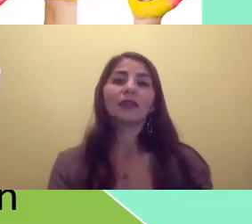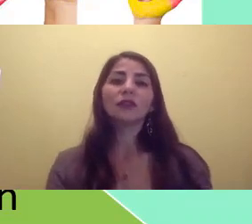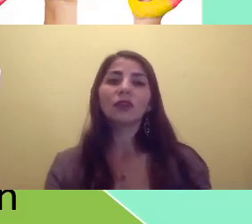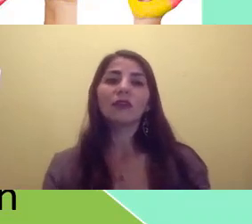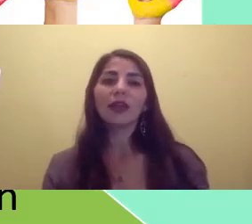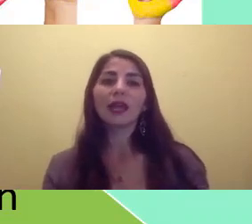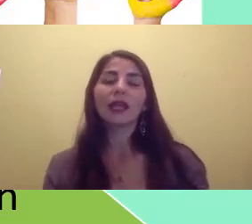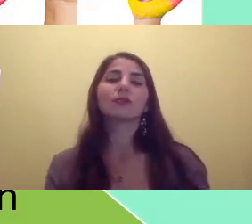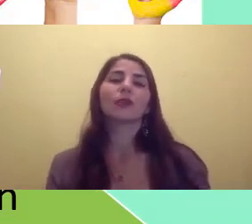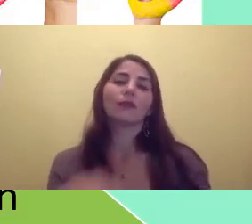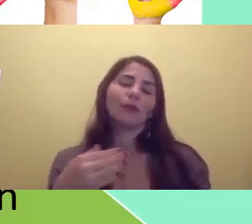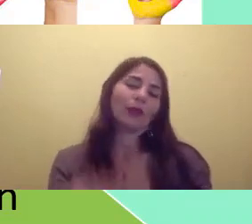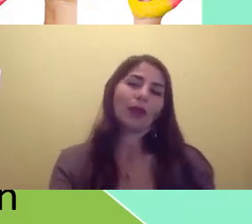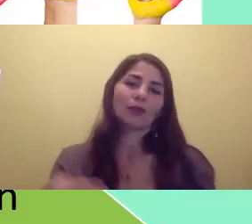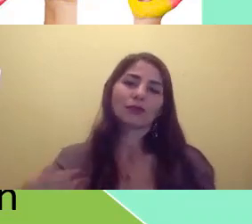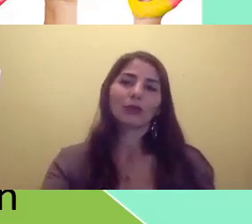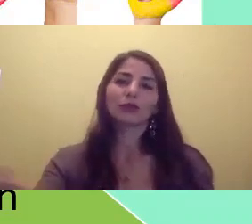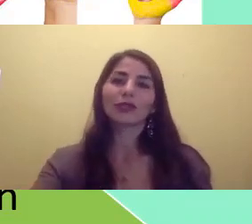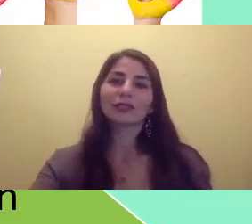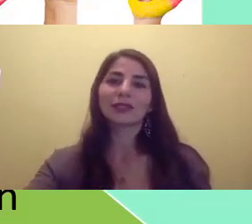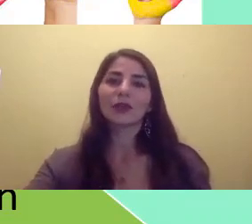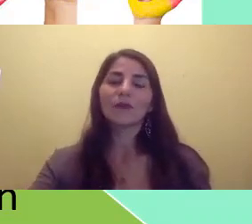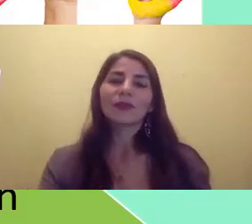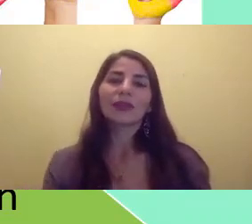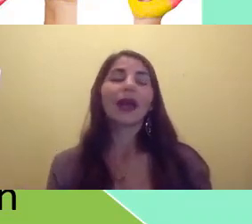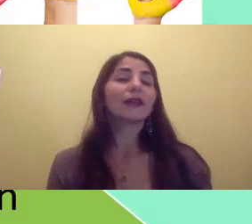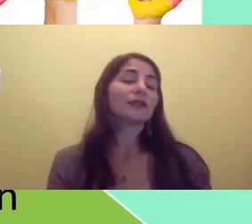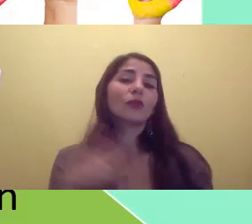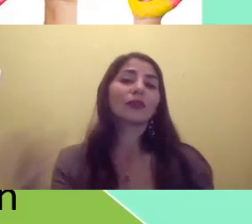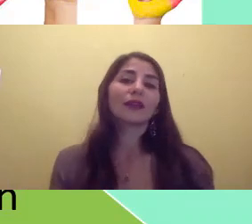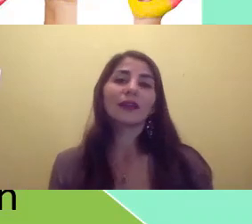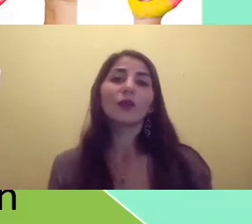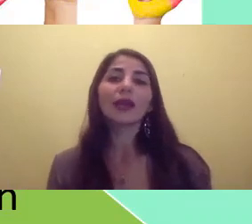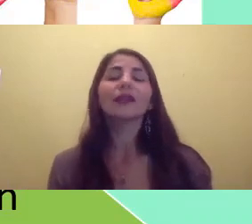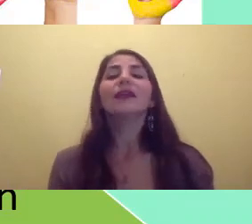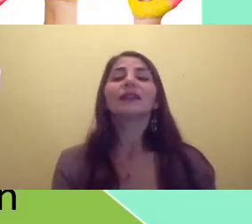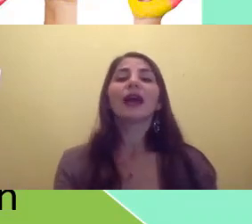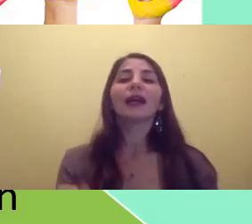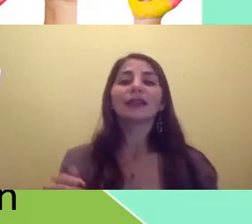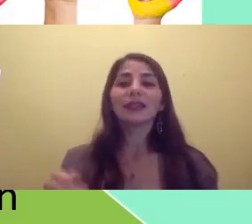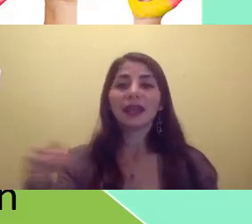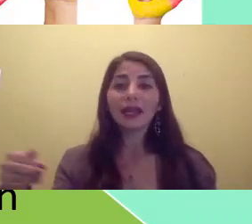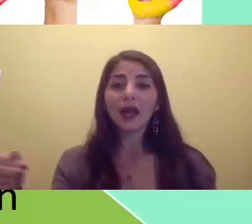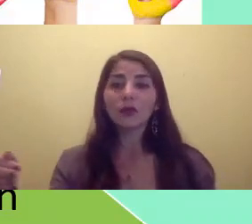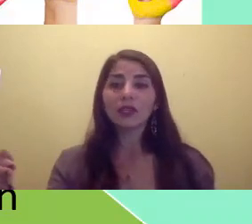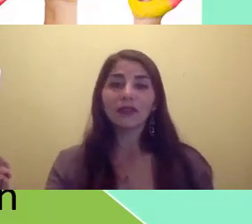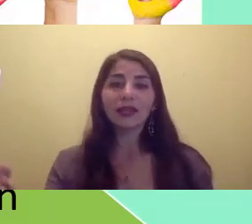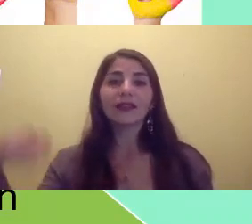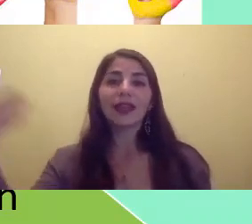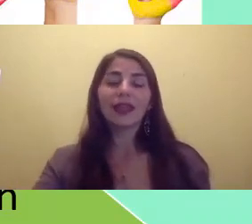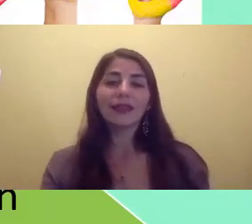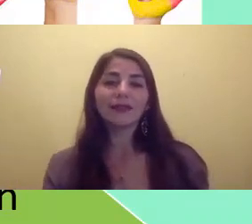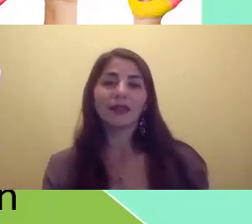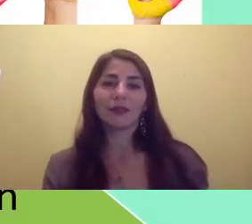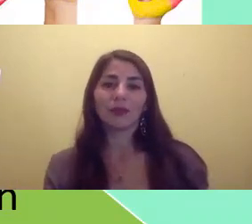hagamos distintos niveles, primero, segundo, tercero, ya según el lugar, ya hasta llegar a un